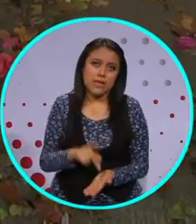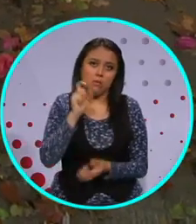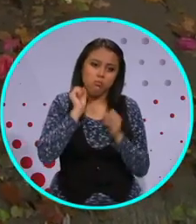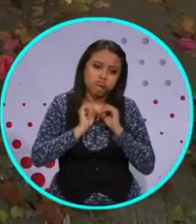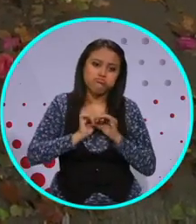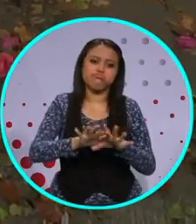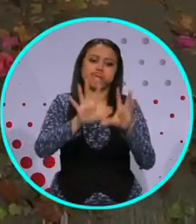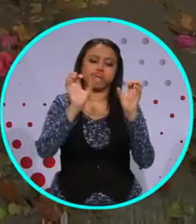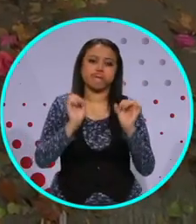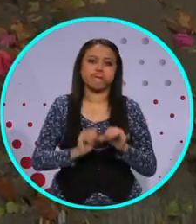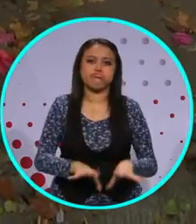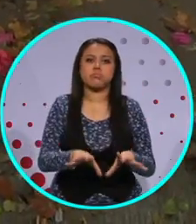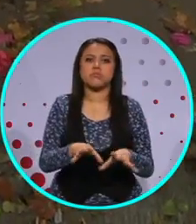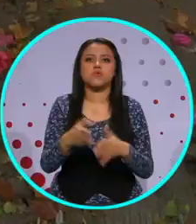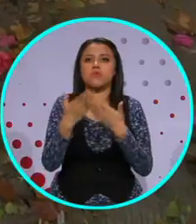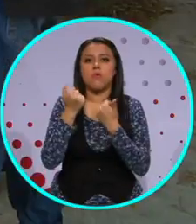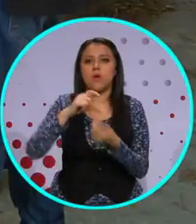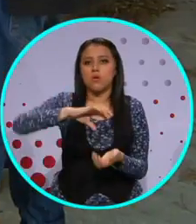se fuga